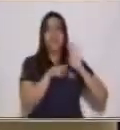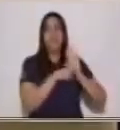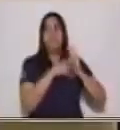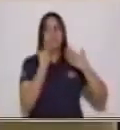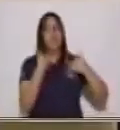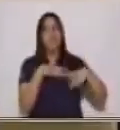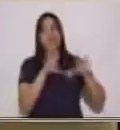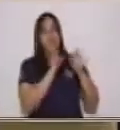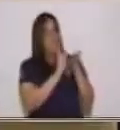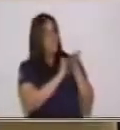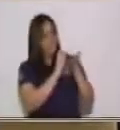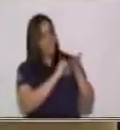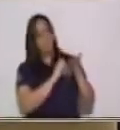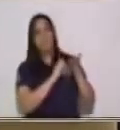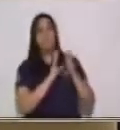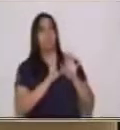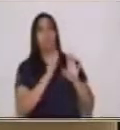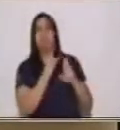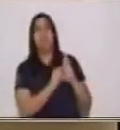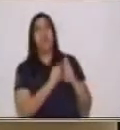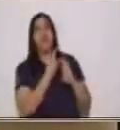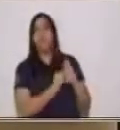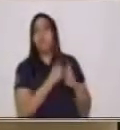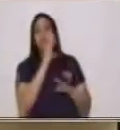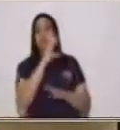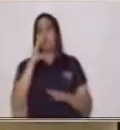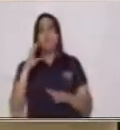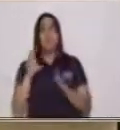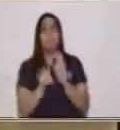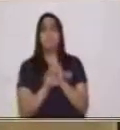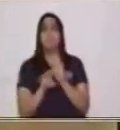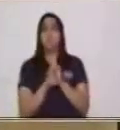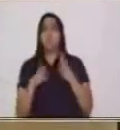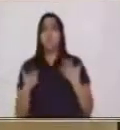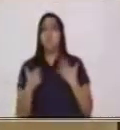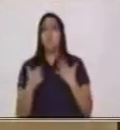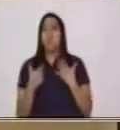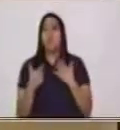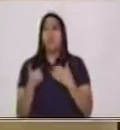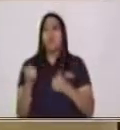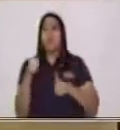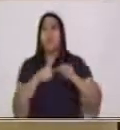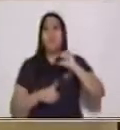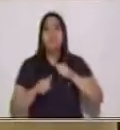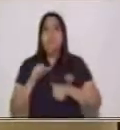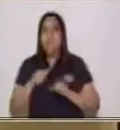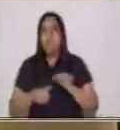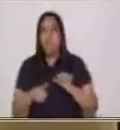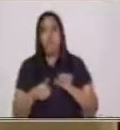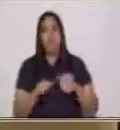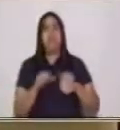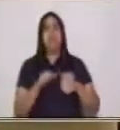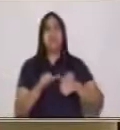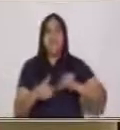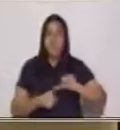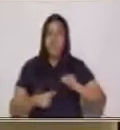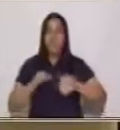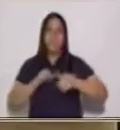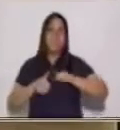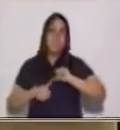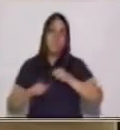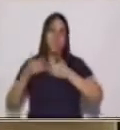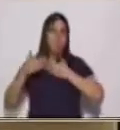es utilizar la doble C. Por ejemplo, acceder y todos sus derivados. Acceso, accesible,